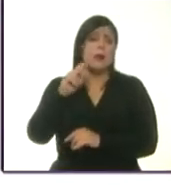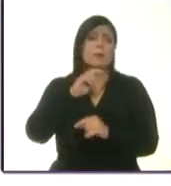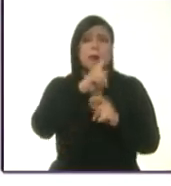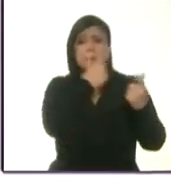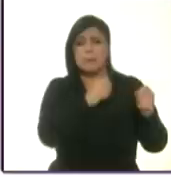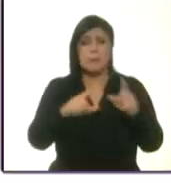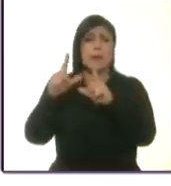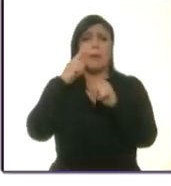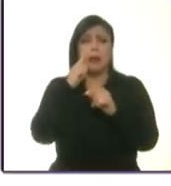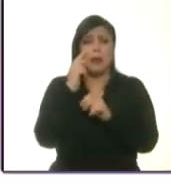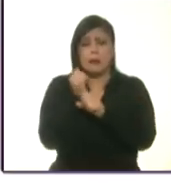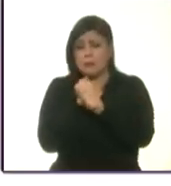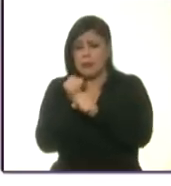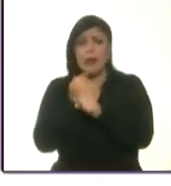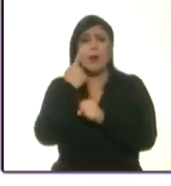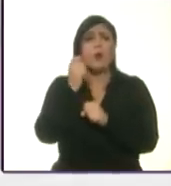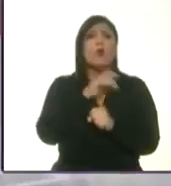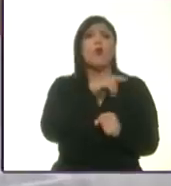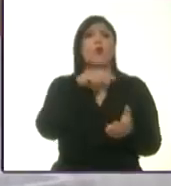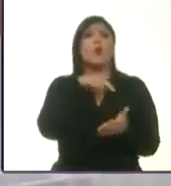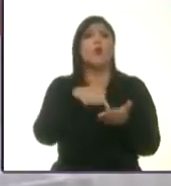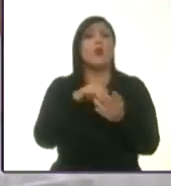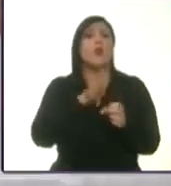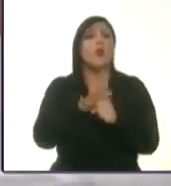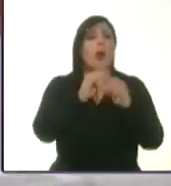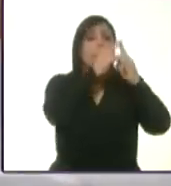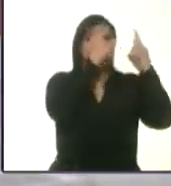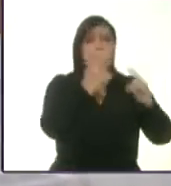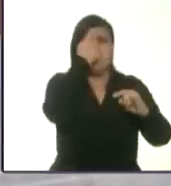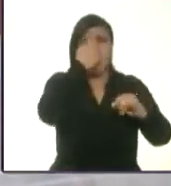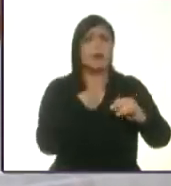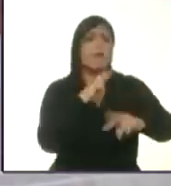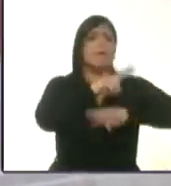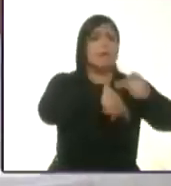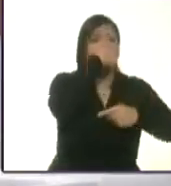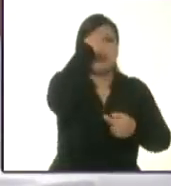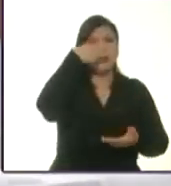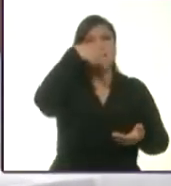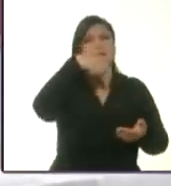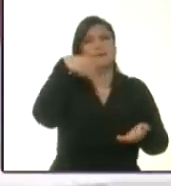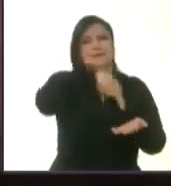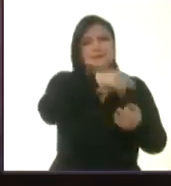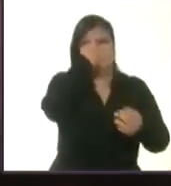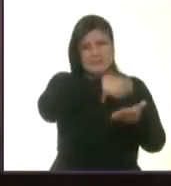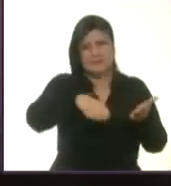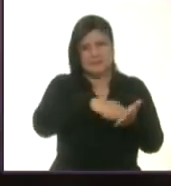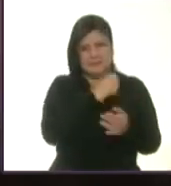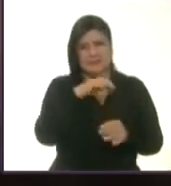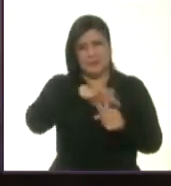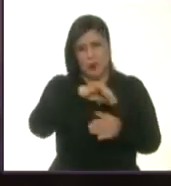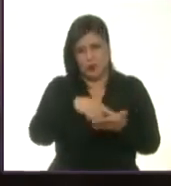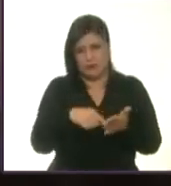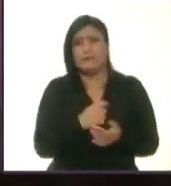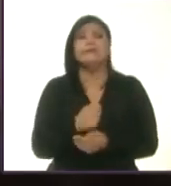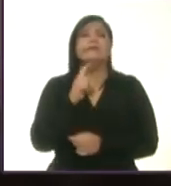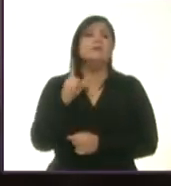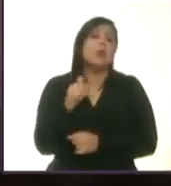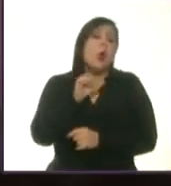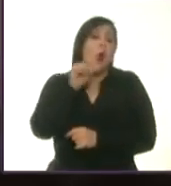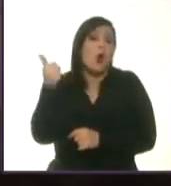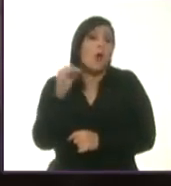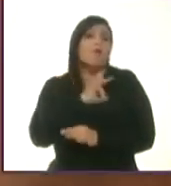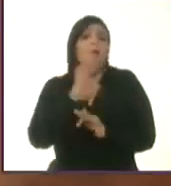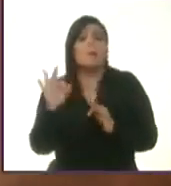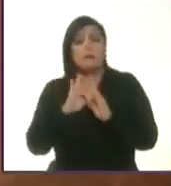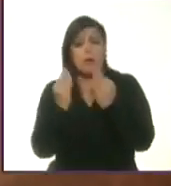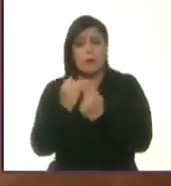geolocalización a la casilla en la que debes emitir tu voto otra opción es llamar a ineter o